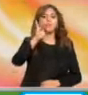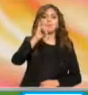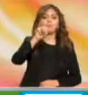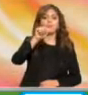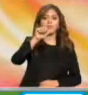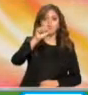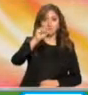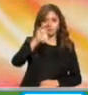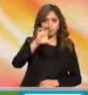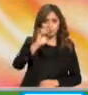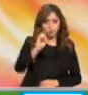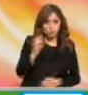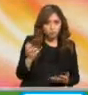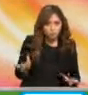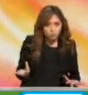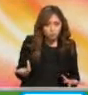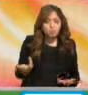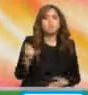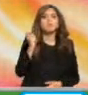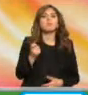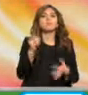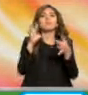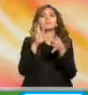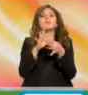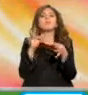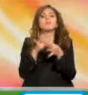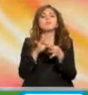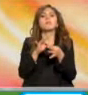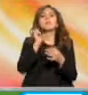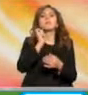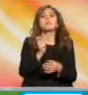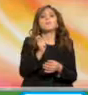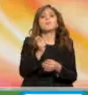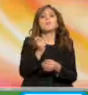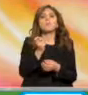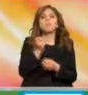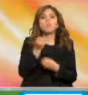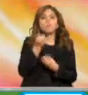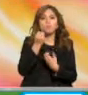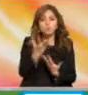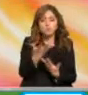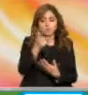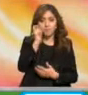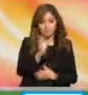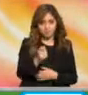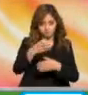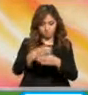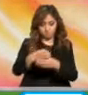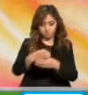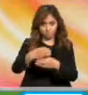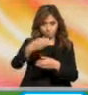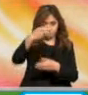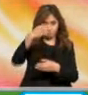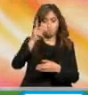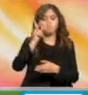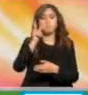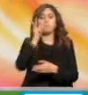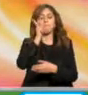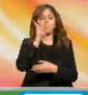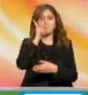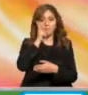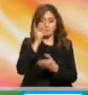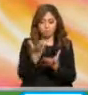se anima a iniciar. O sea, vas. Así como que te quedas viendo ahí en la discoteca, ya no hay discotecas, ¿va? Bueno, Sí. en el antro. En la memoria. Ay,